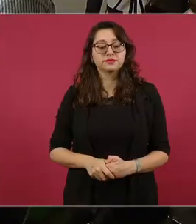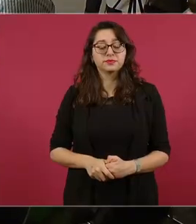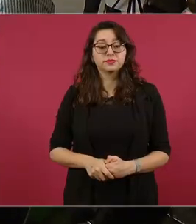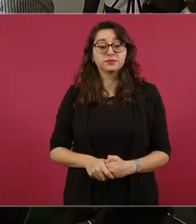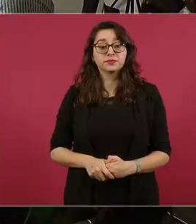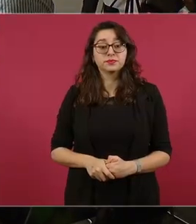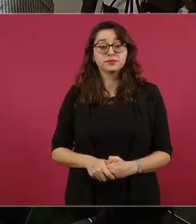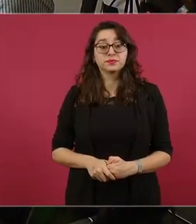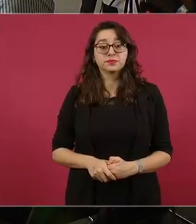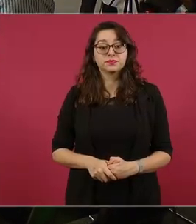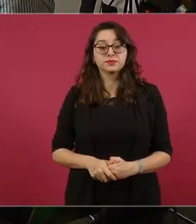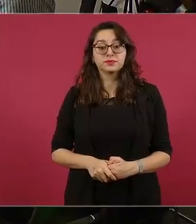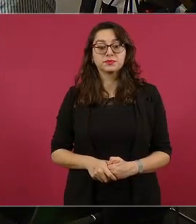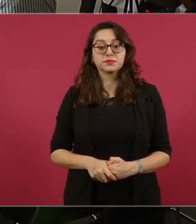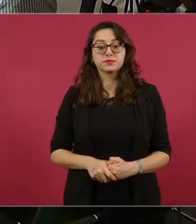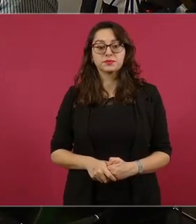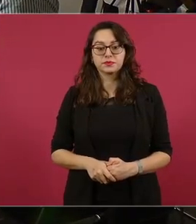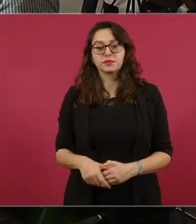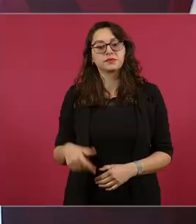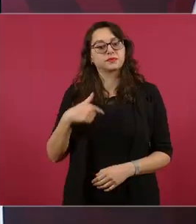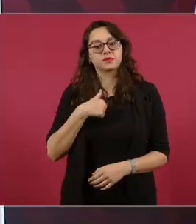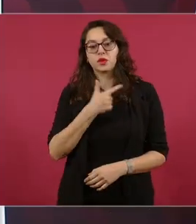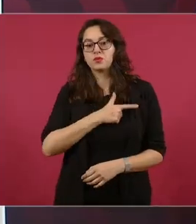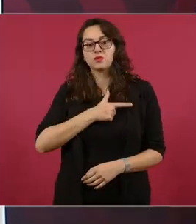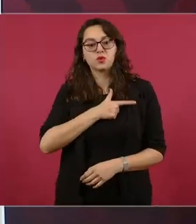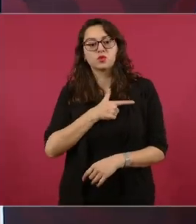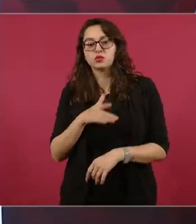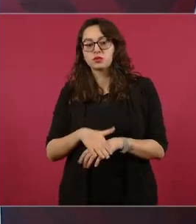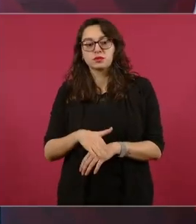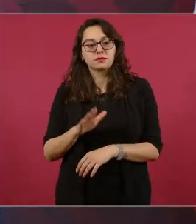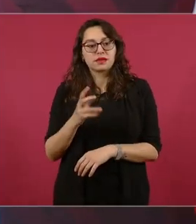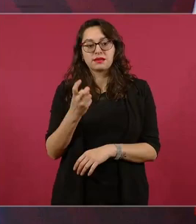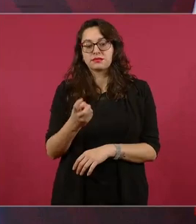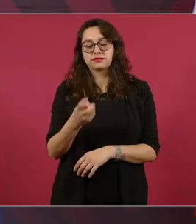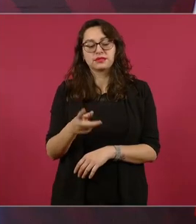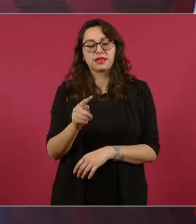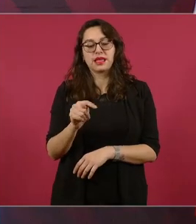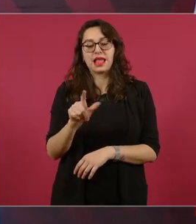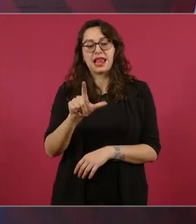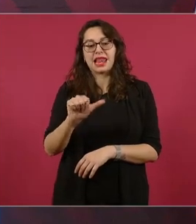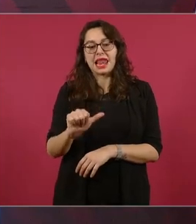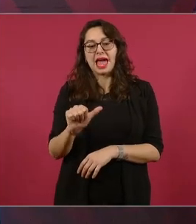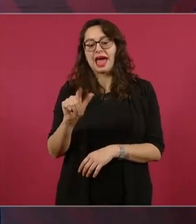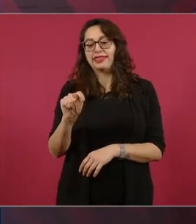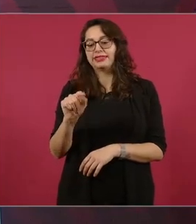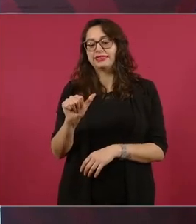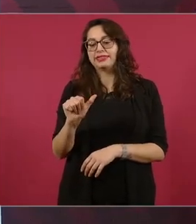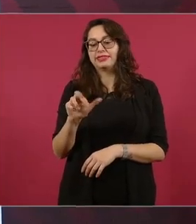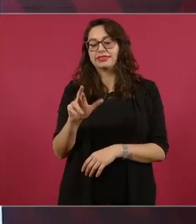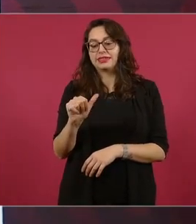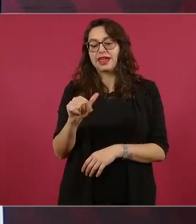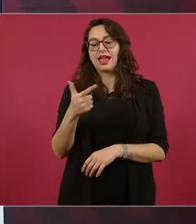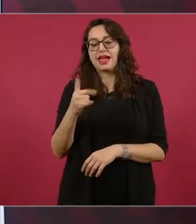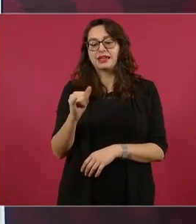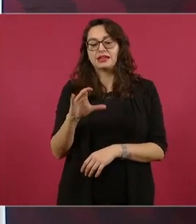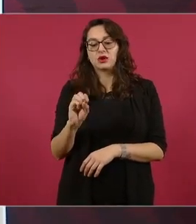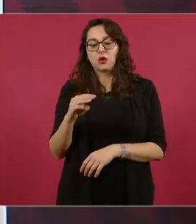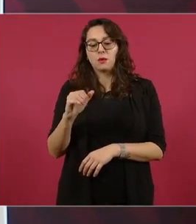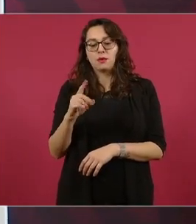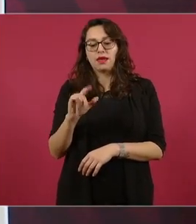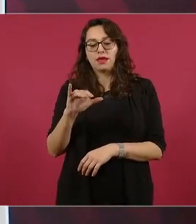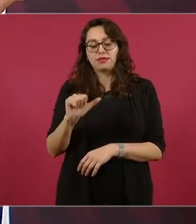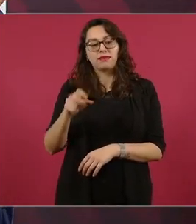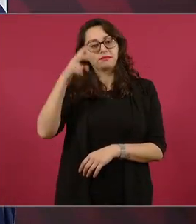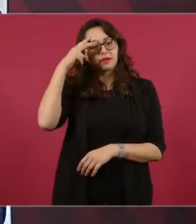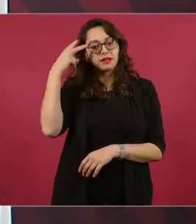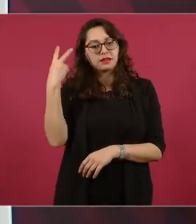Yo me quedo con lo de La Tragicomedia Mexicana, porque tiene cosas excepcionales.